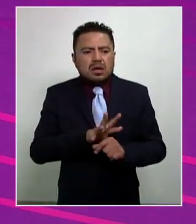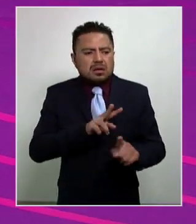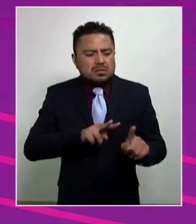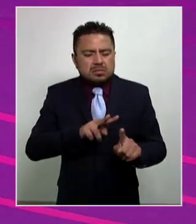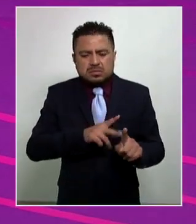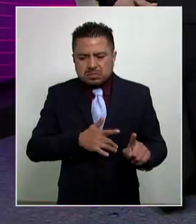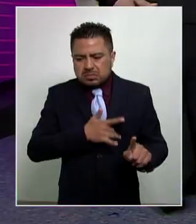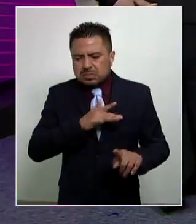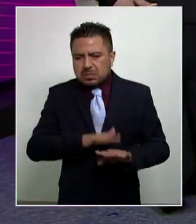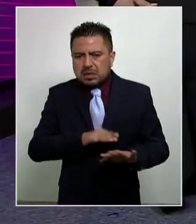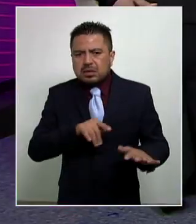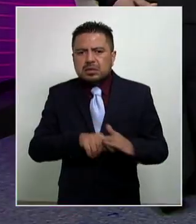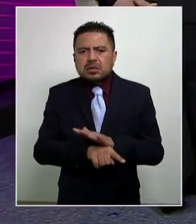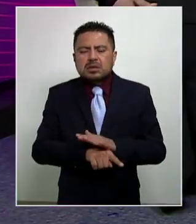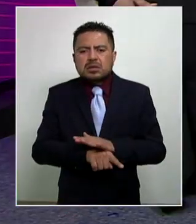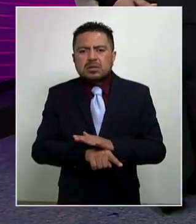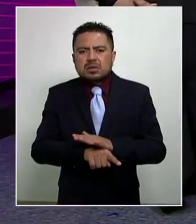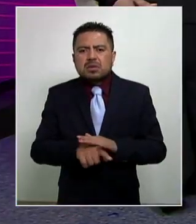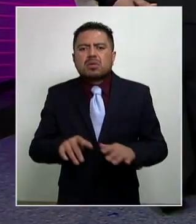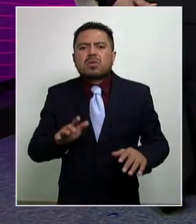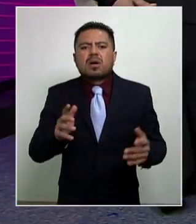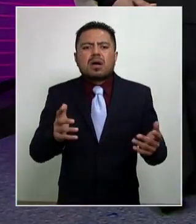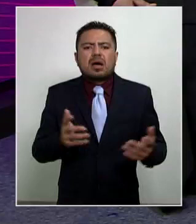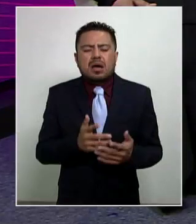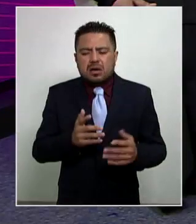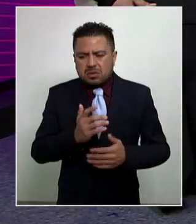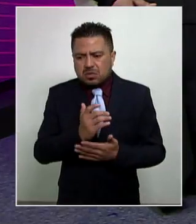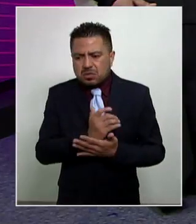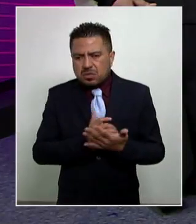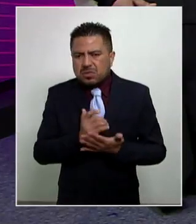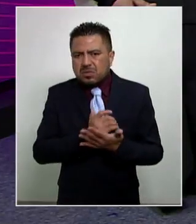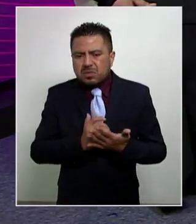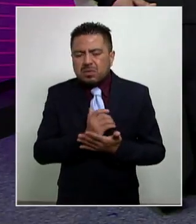visibilizar más allá de lo que es curar